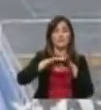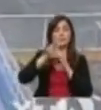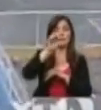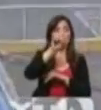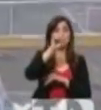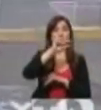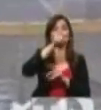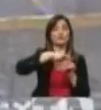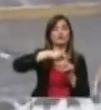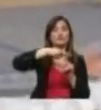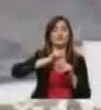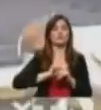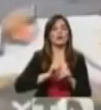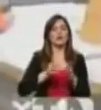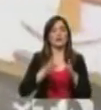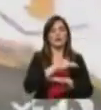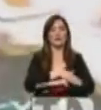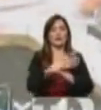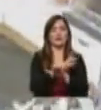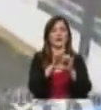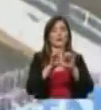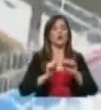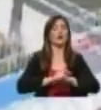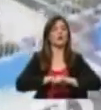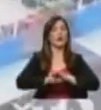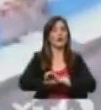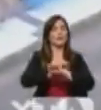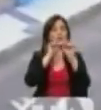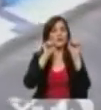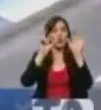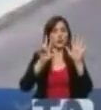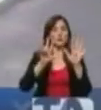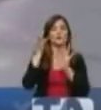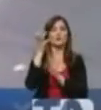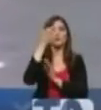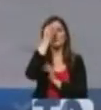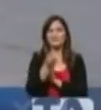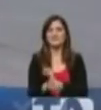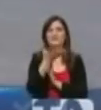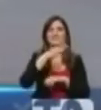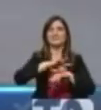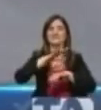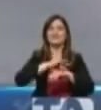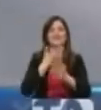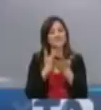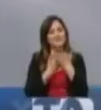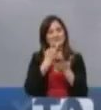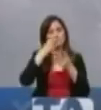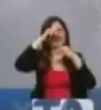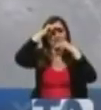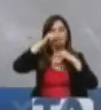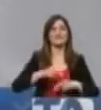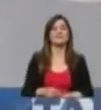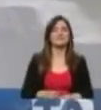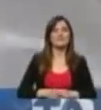también despejadas cuando son 8 de la mañana, 14 minutos. Y desde aquí les decimos buenos días, Quevedo. Gracias, Quevedo, por estar en